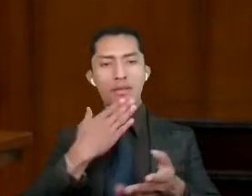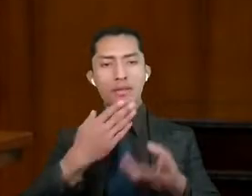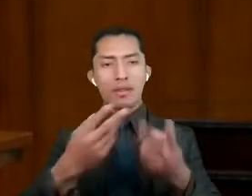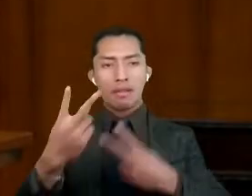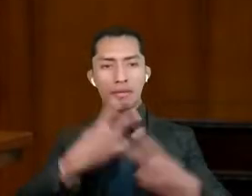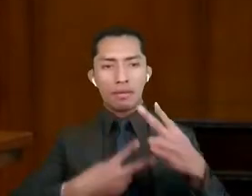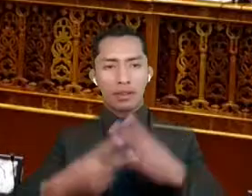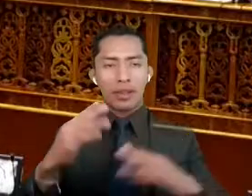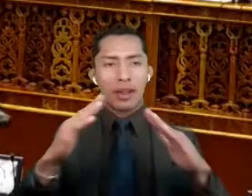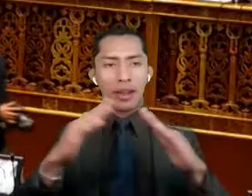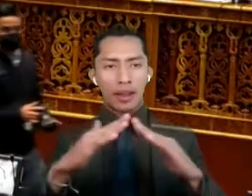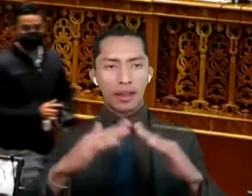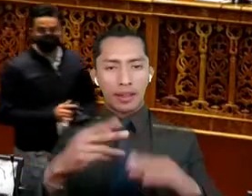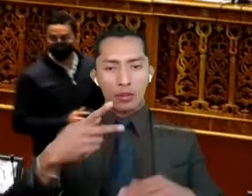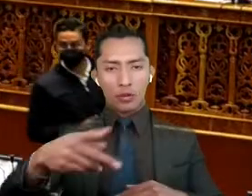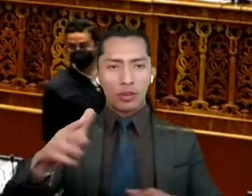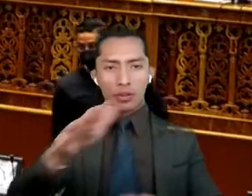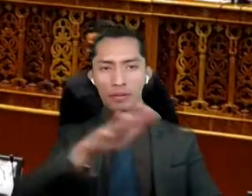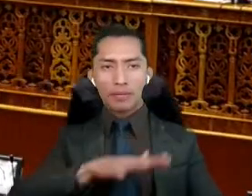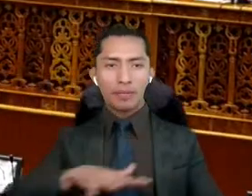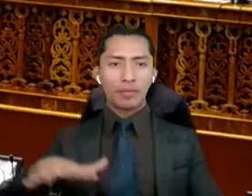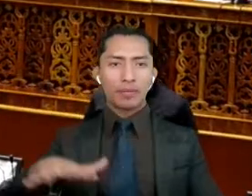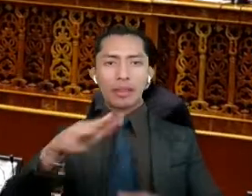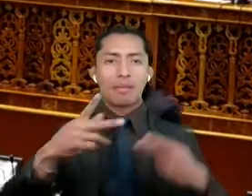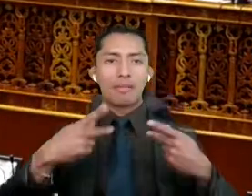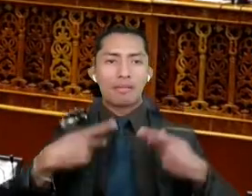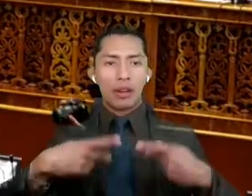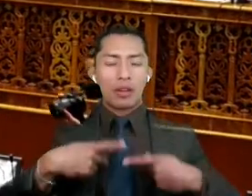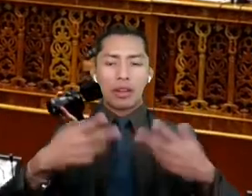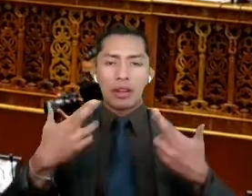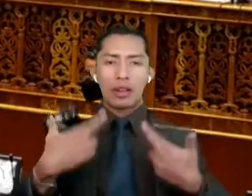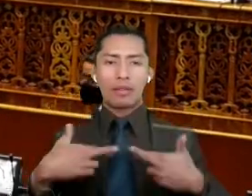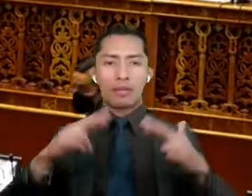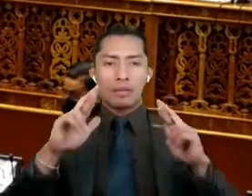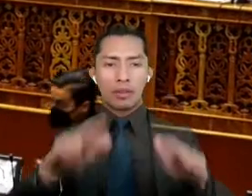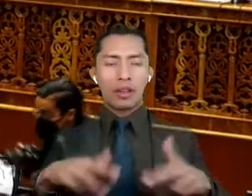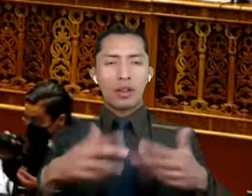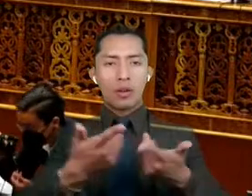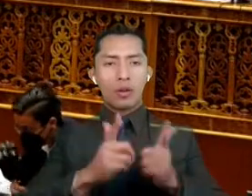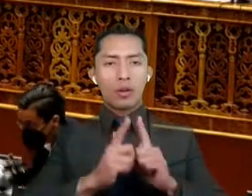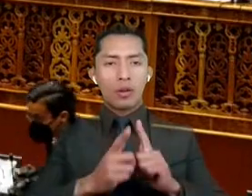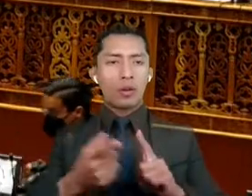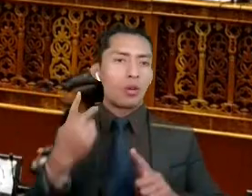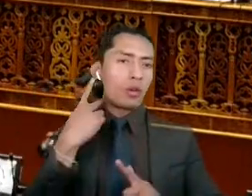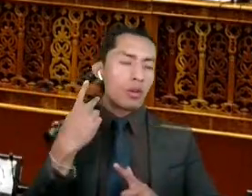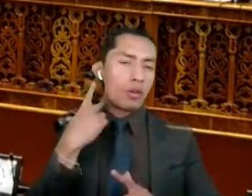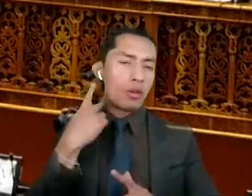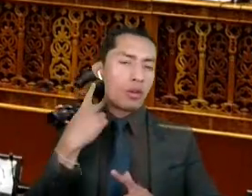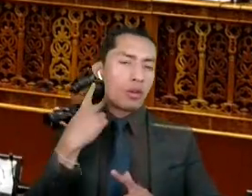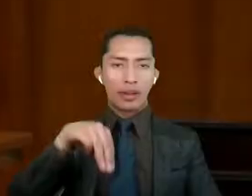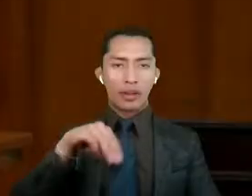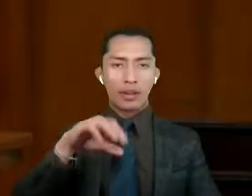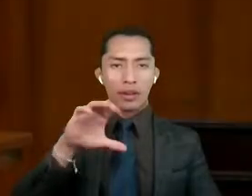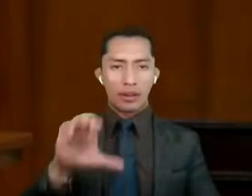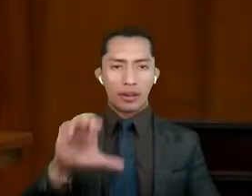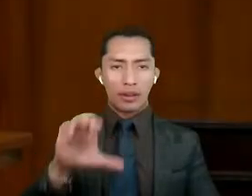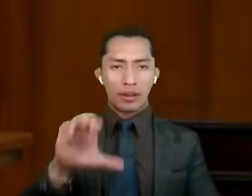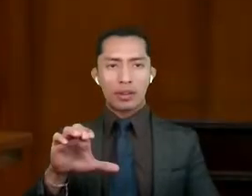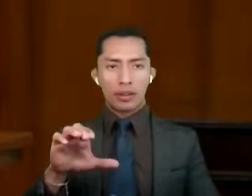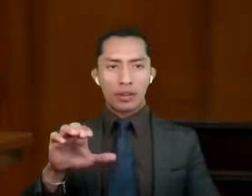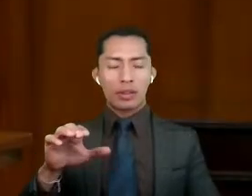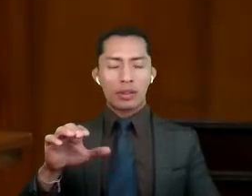Pueblo. Y a nombre de mi fracción parlamentaria Movimiento Ciudadano, la Bancada